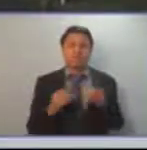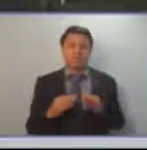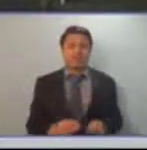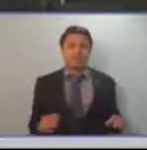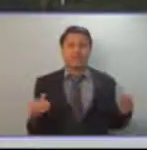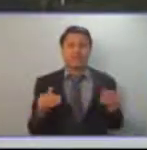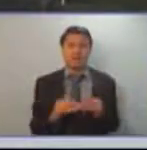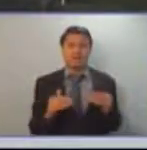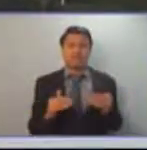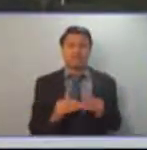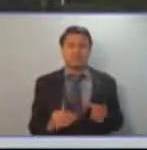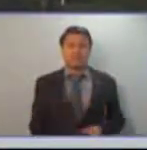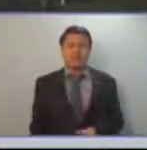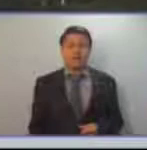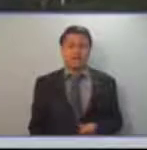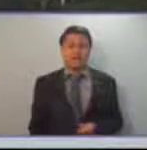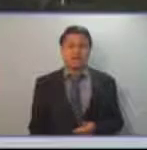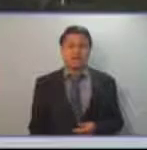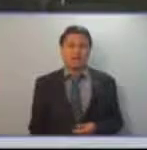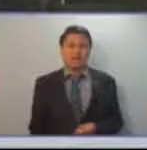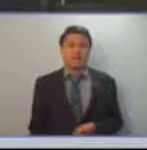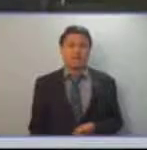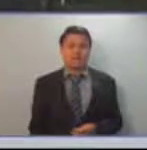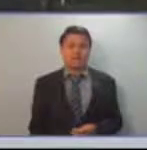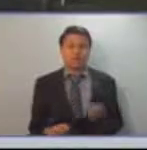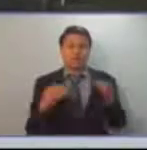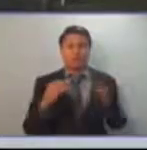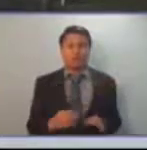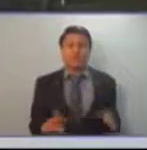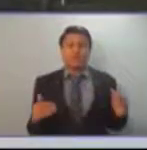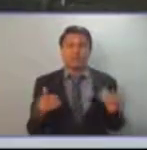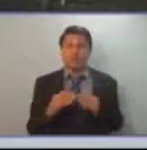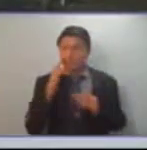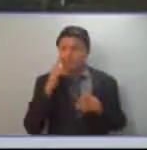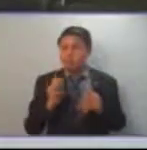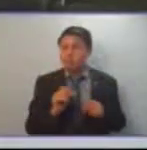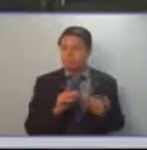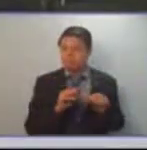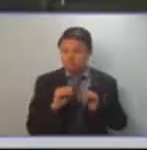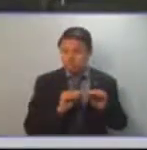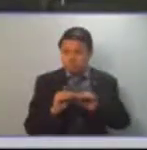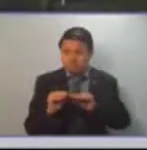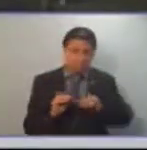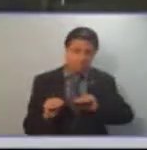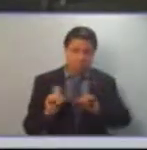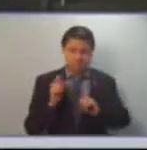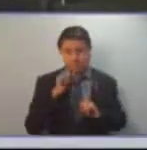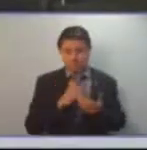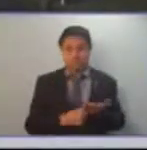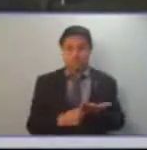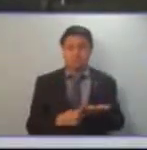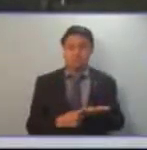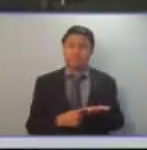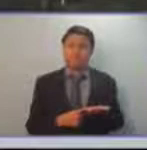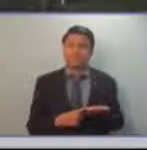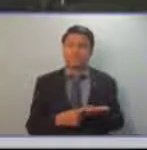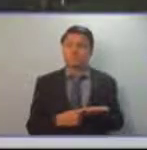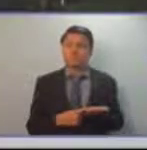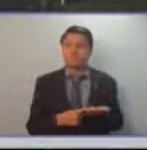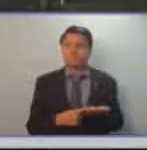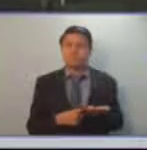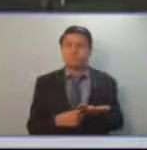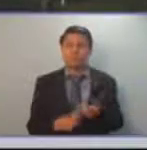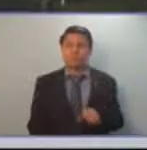ha puesto mucho de su parte para modernizar, para democratizar el sistema